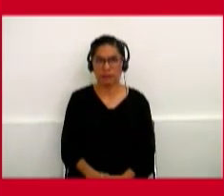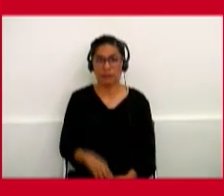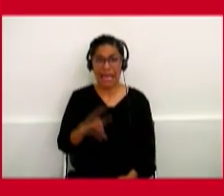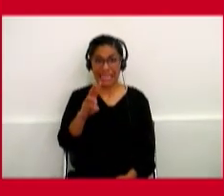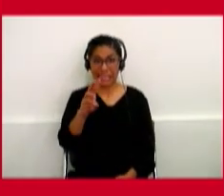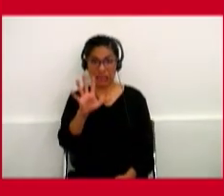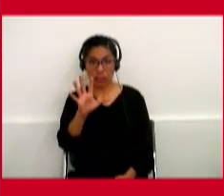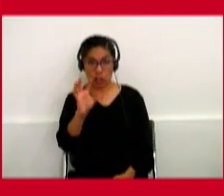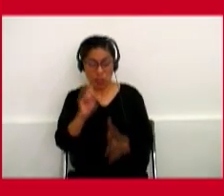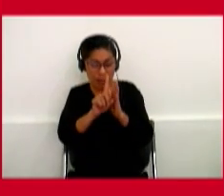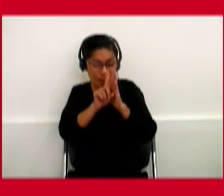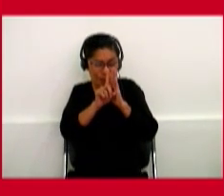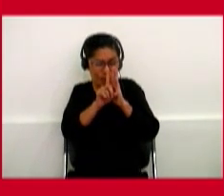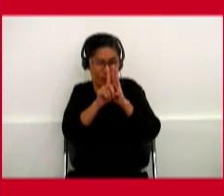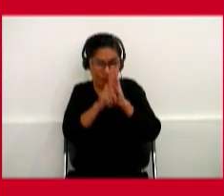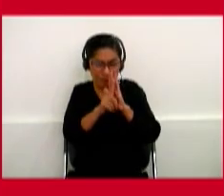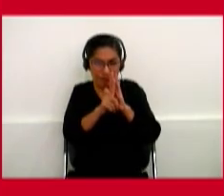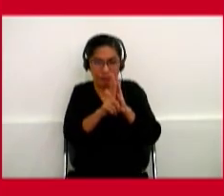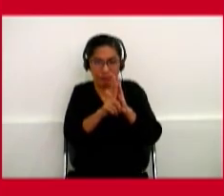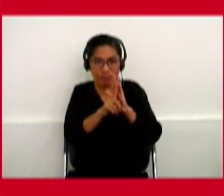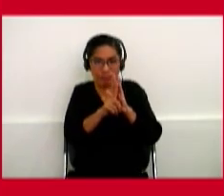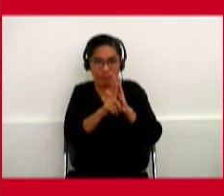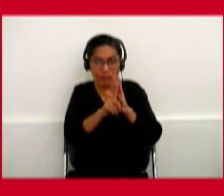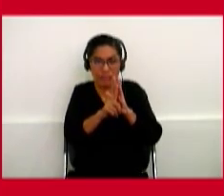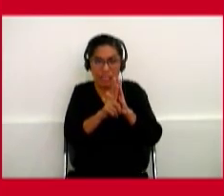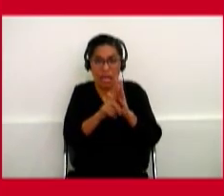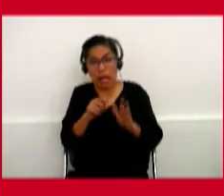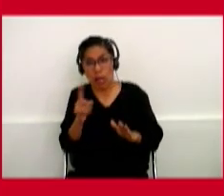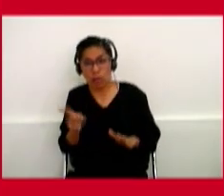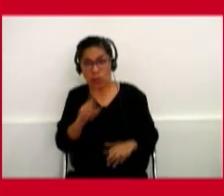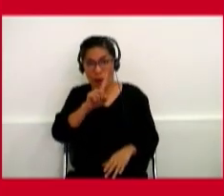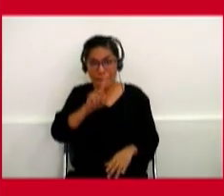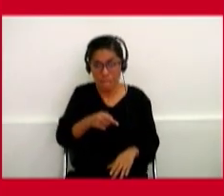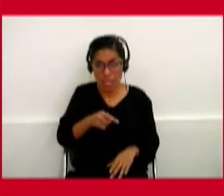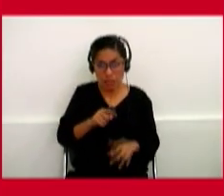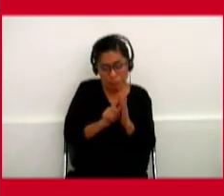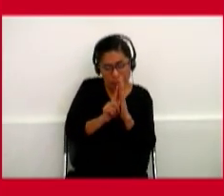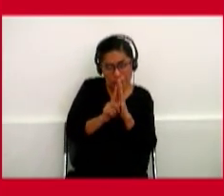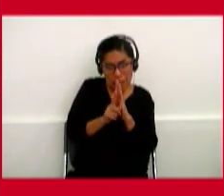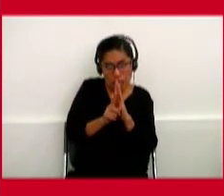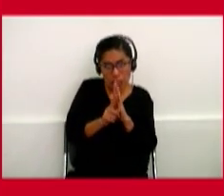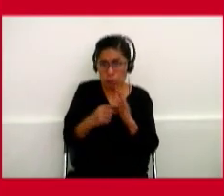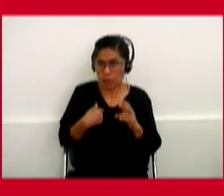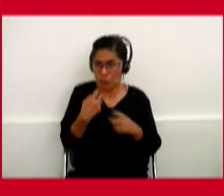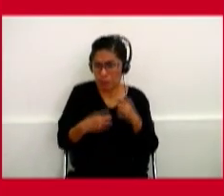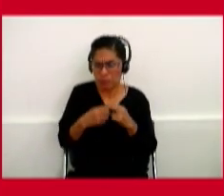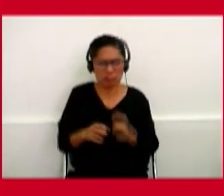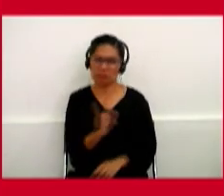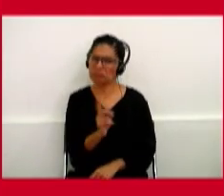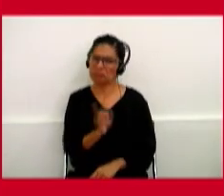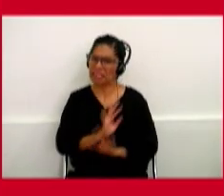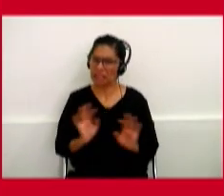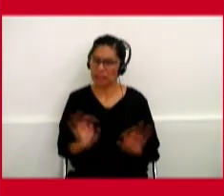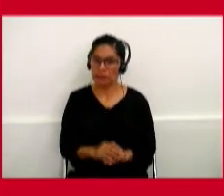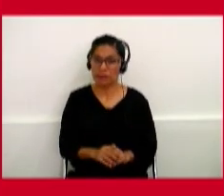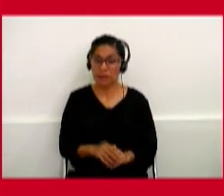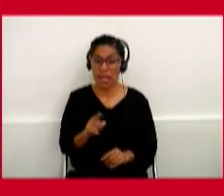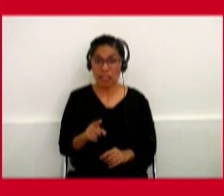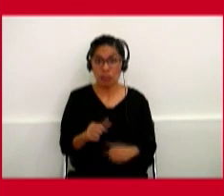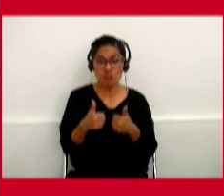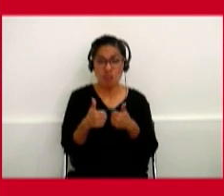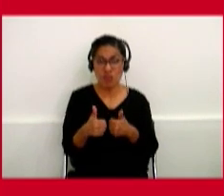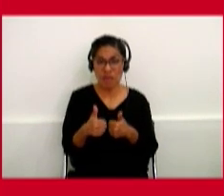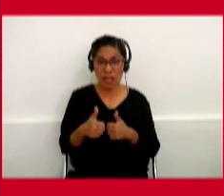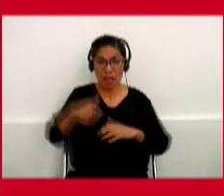650 milisegundos a 1000 milisegundos, no hemos tenido ningún problema en todas las voladuras que hemos hecho. La eficiencia por disparo